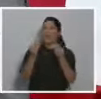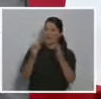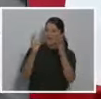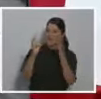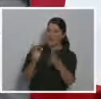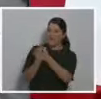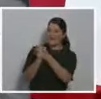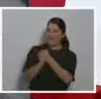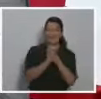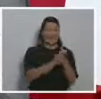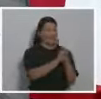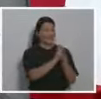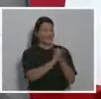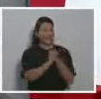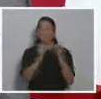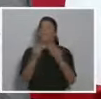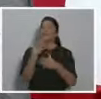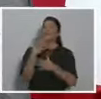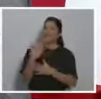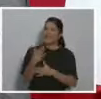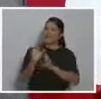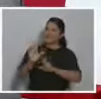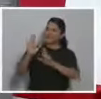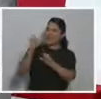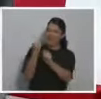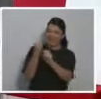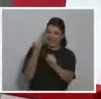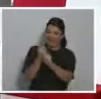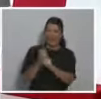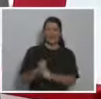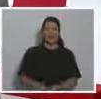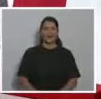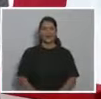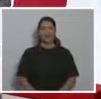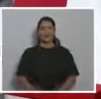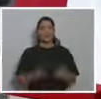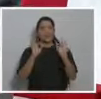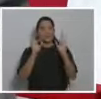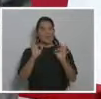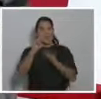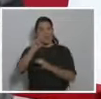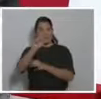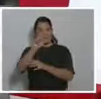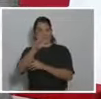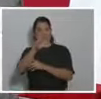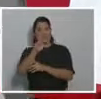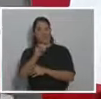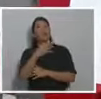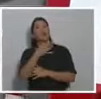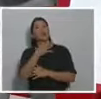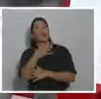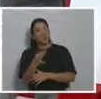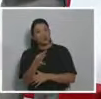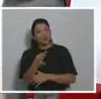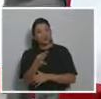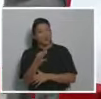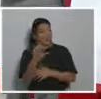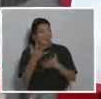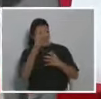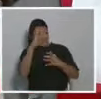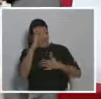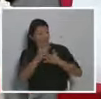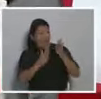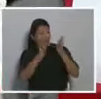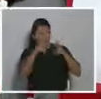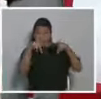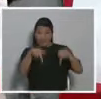Muy bien. Felicidades. Gran trabajo. Gracias. Excelente. Muy bien. Mario, un placer. Sí, no nos quedaron saludos, ya saludamos,